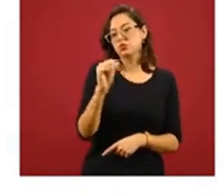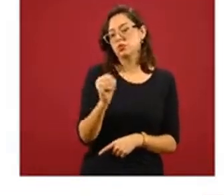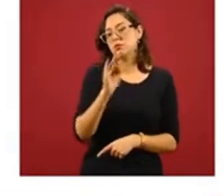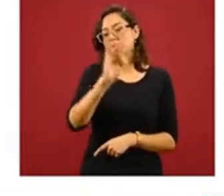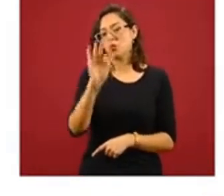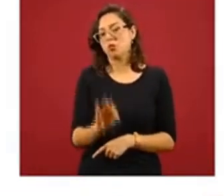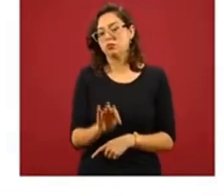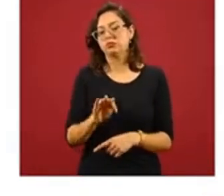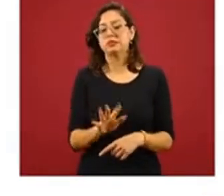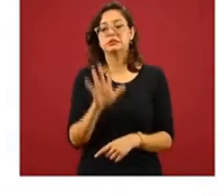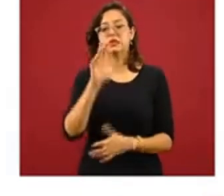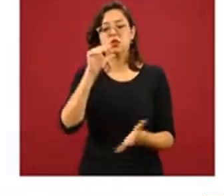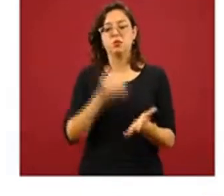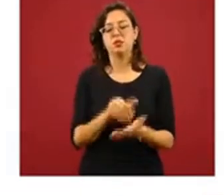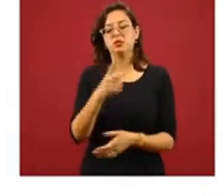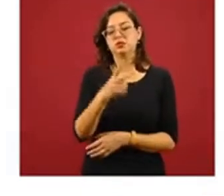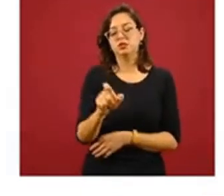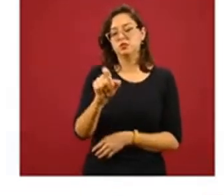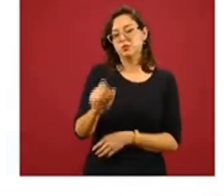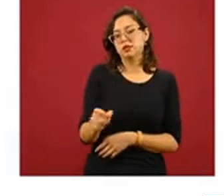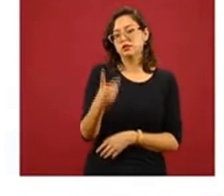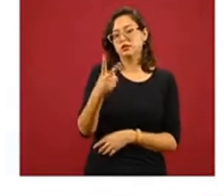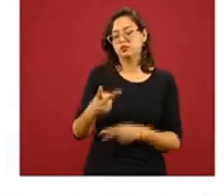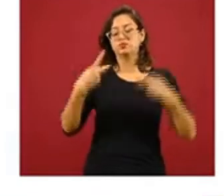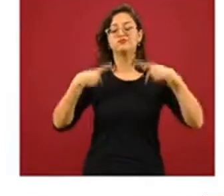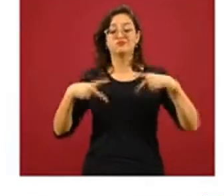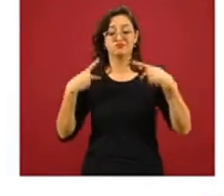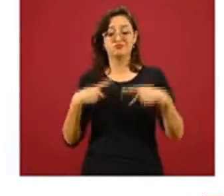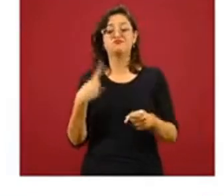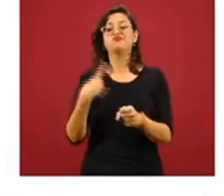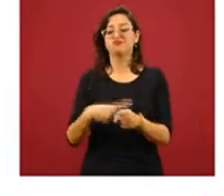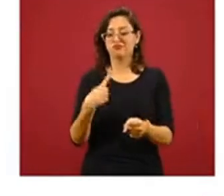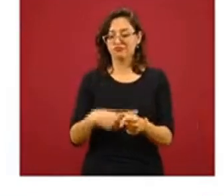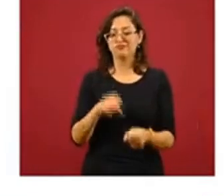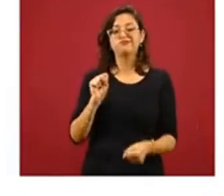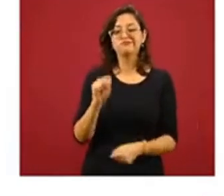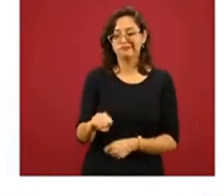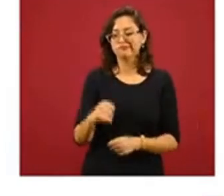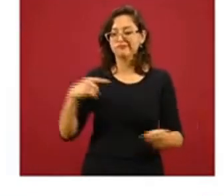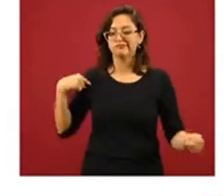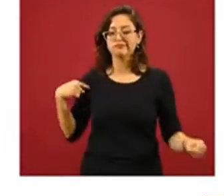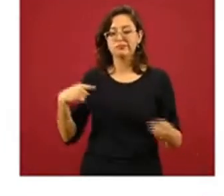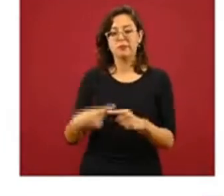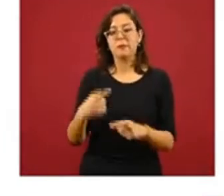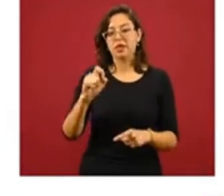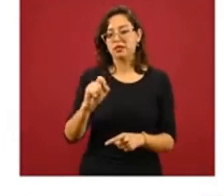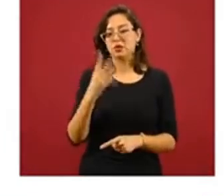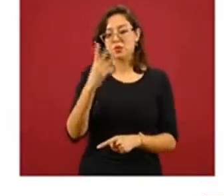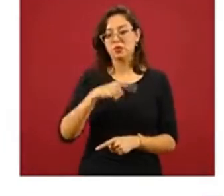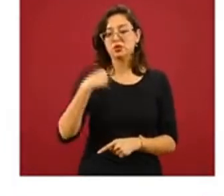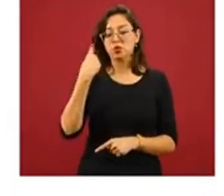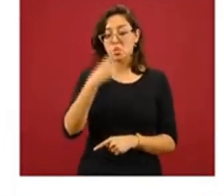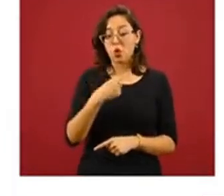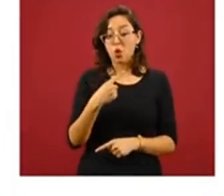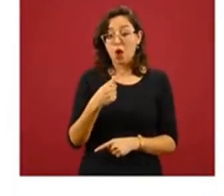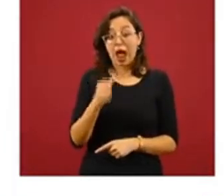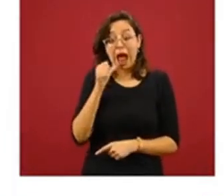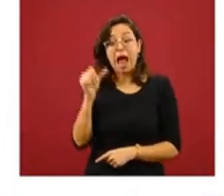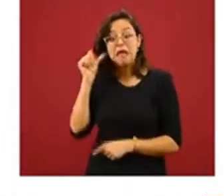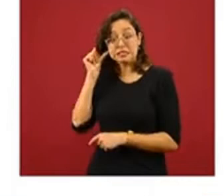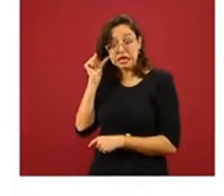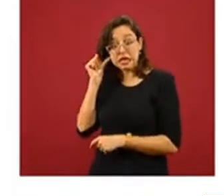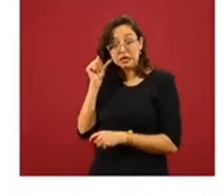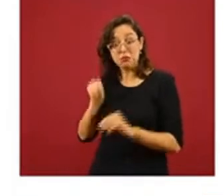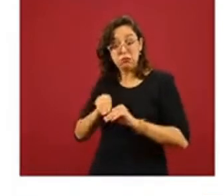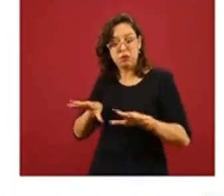ahora 5.222 casos que se han confirmado en las últimas 24 horas, pero que no han sucedido en las últimas